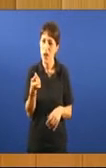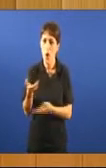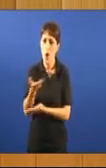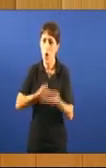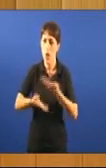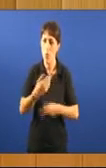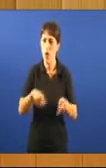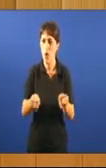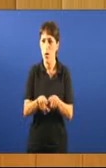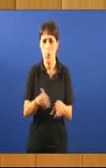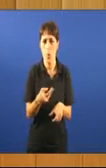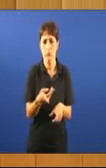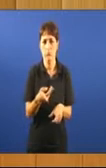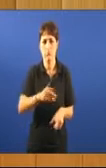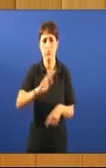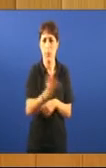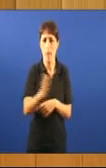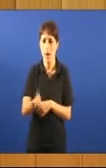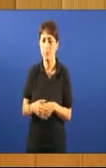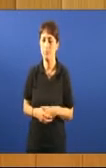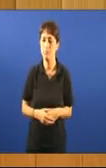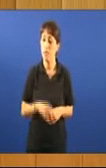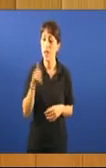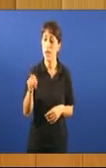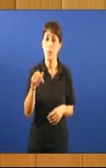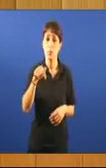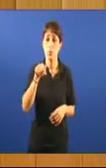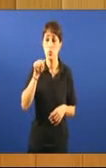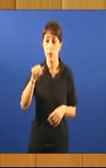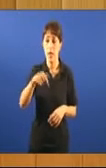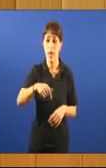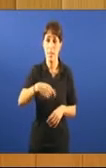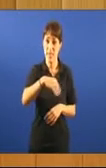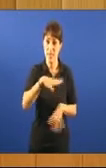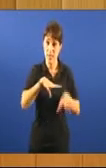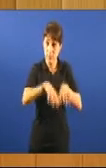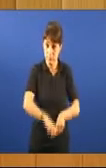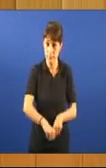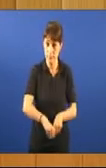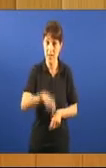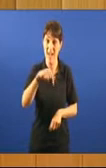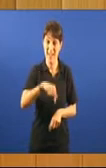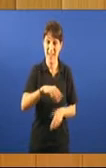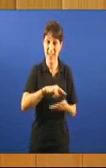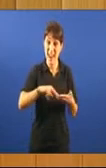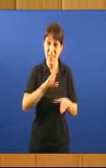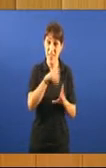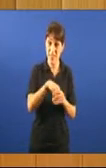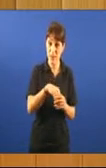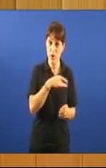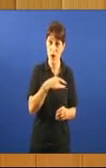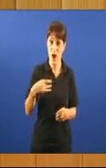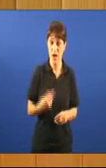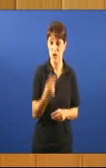Feijóo. Mire, cando vostede chegou á presidencia da Xunta, Galiza tiña 2 caixas e tiña 3